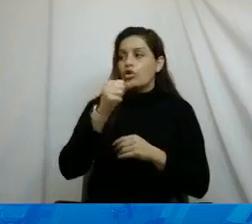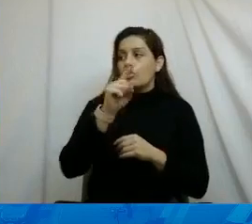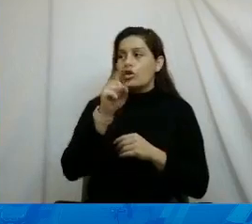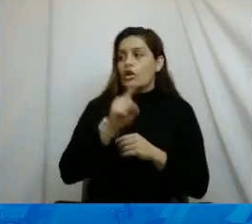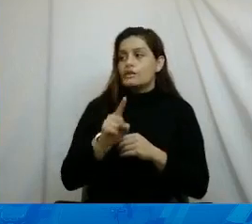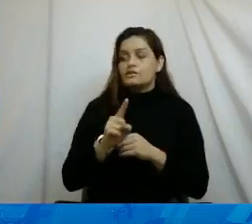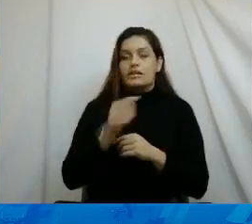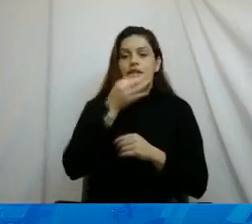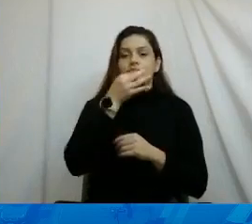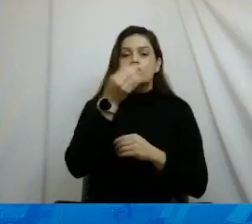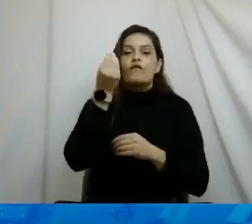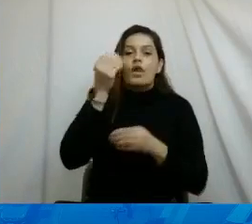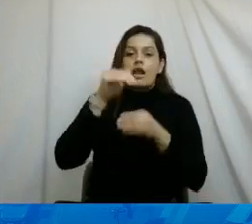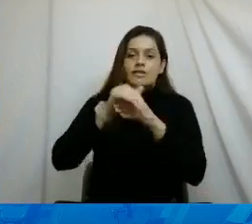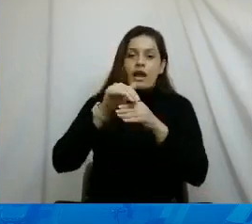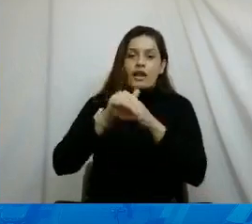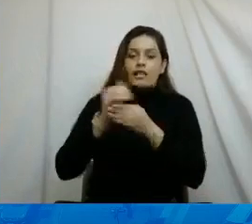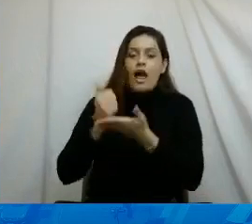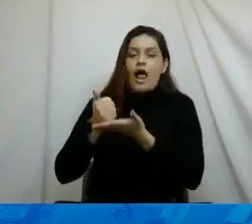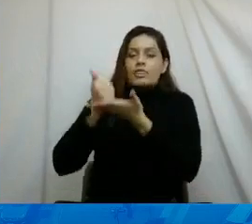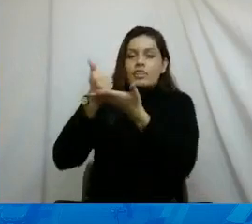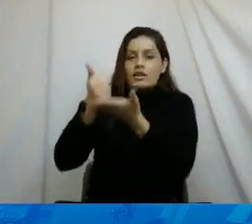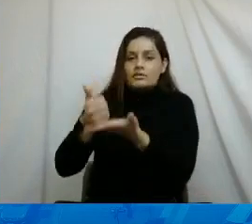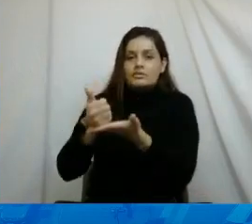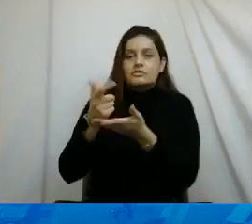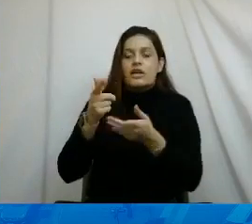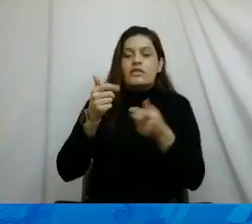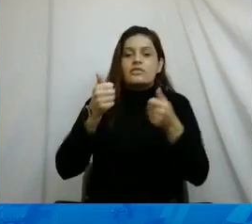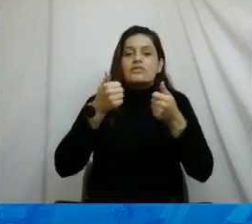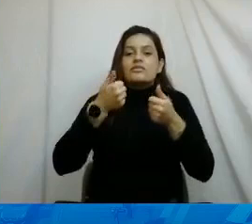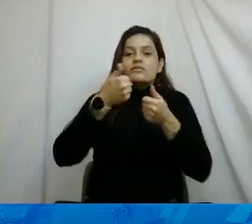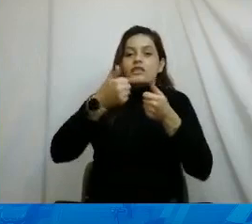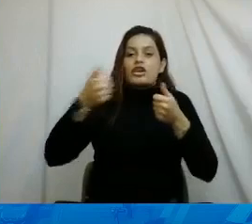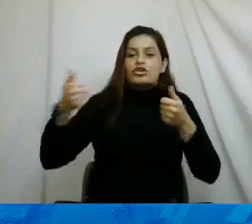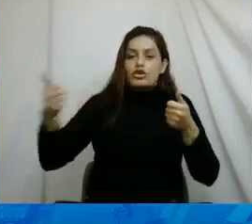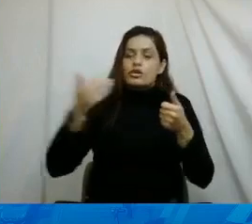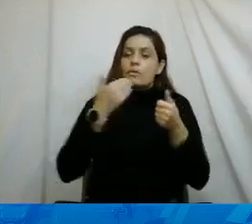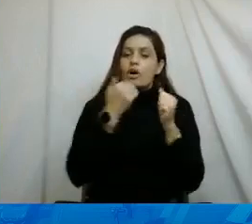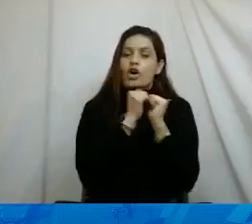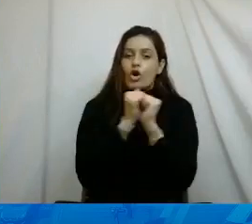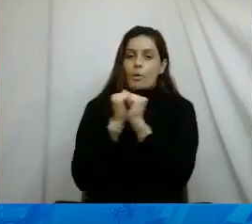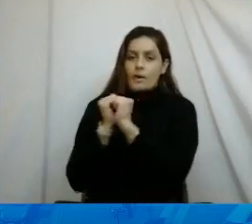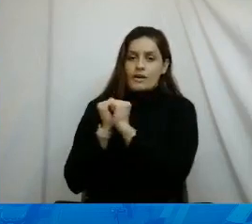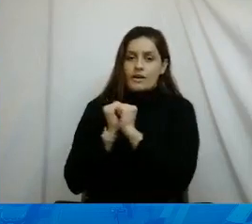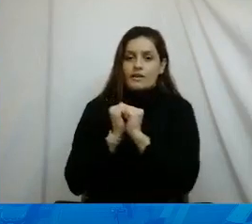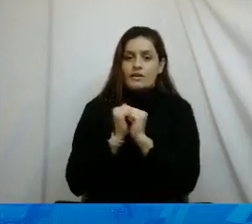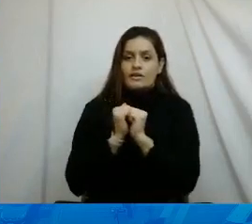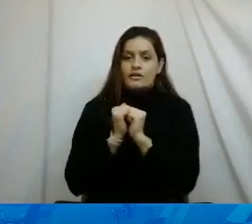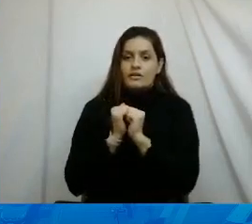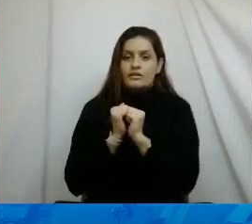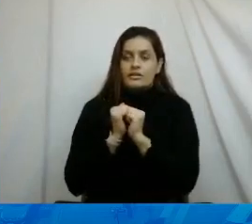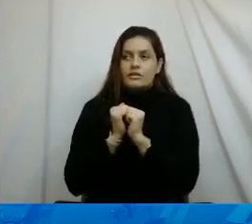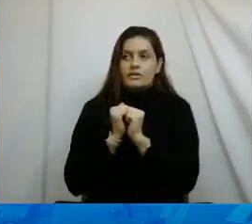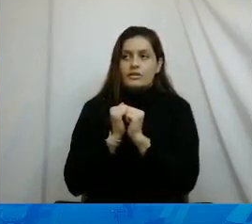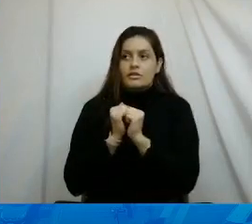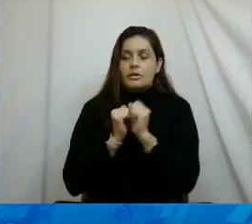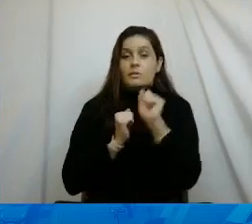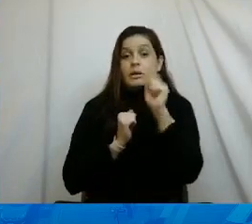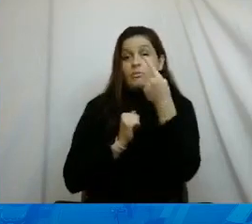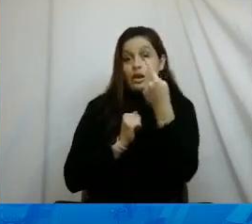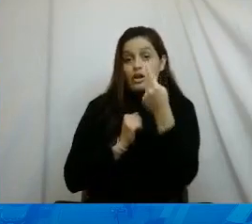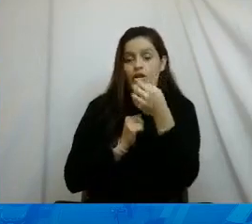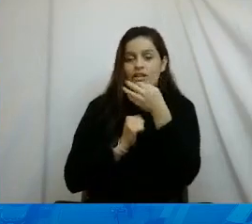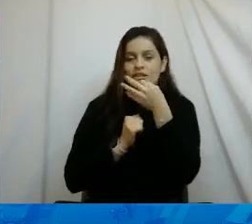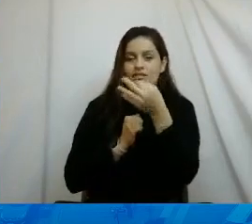Buenas tardes, alcaldesa, directores, colegas y a todo el público que nos ve en sus casas. Bueno, comenzar en la localidad